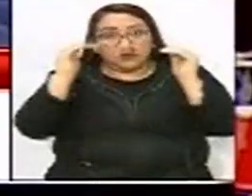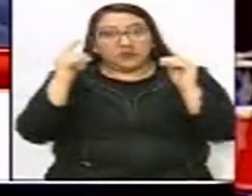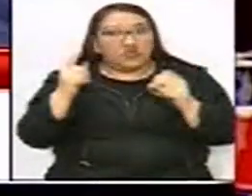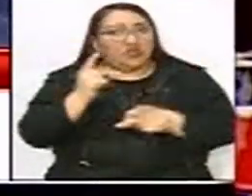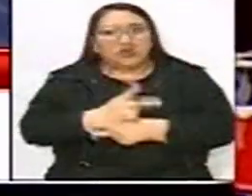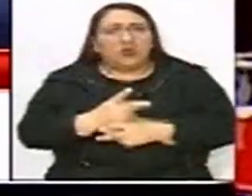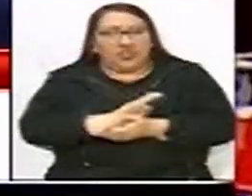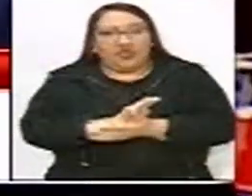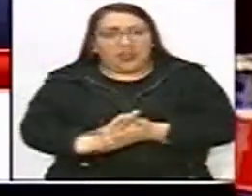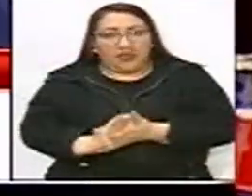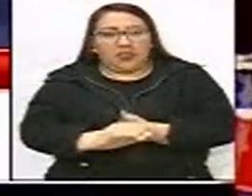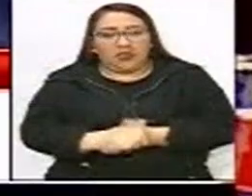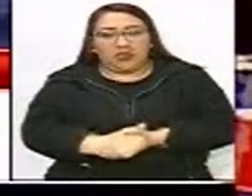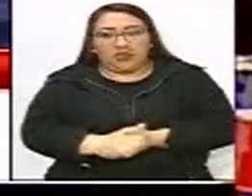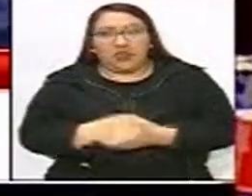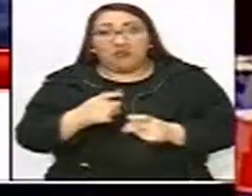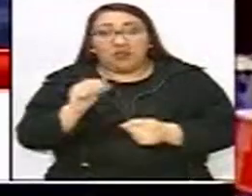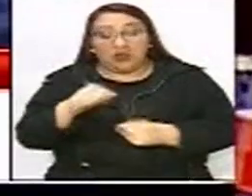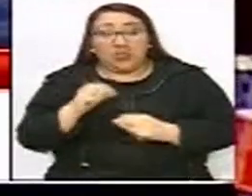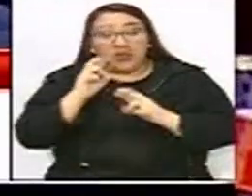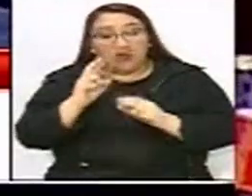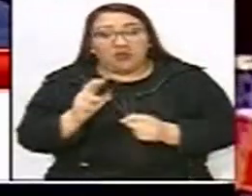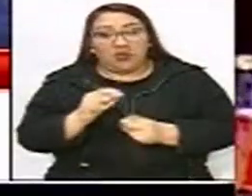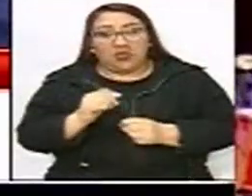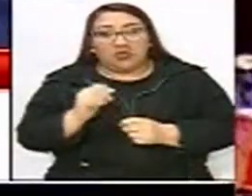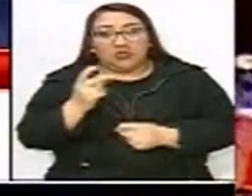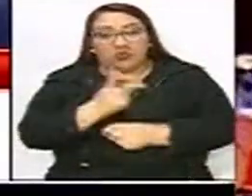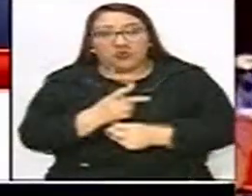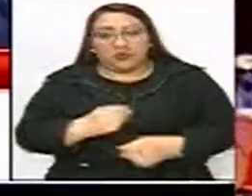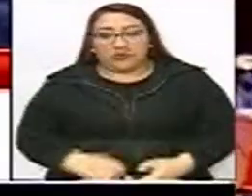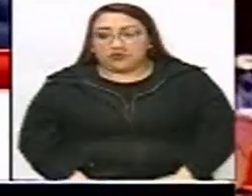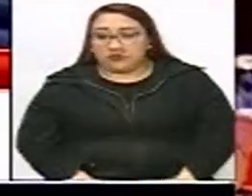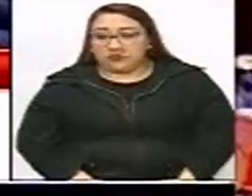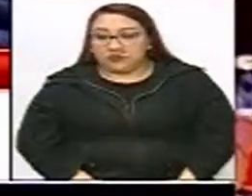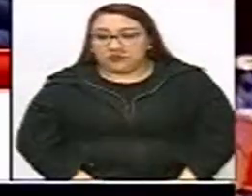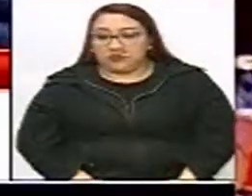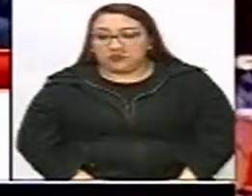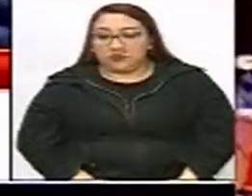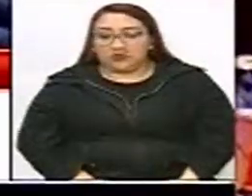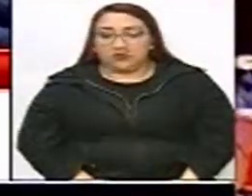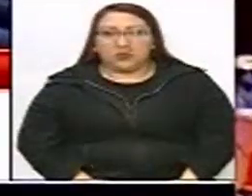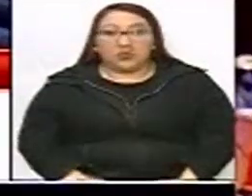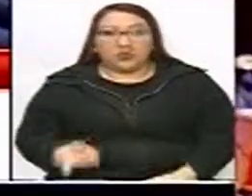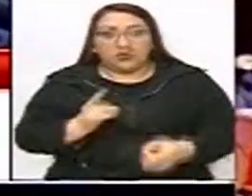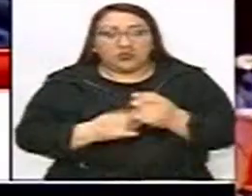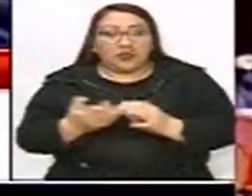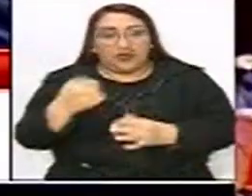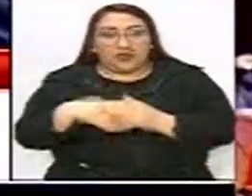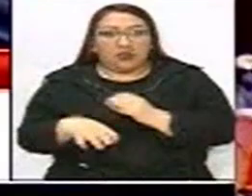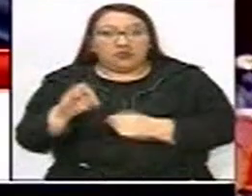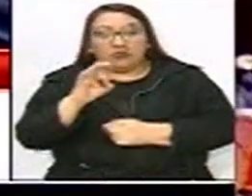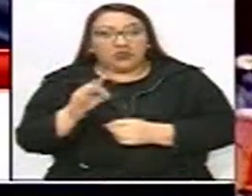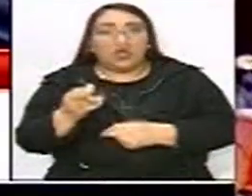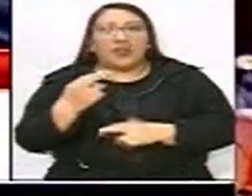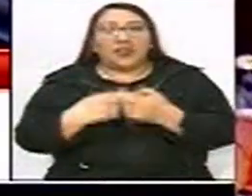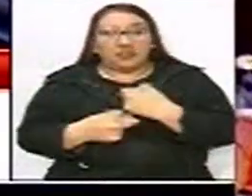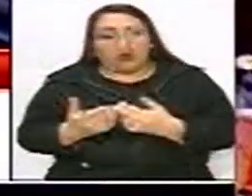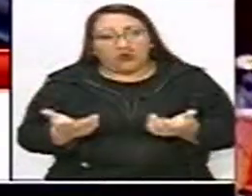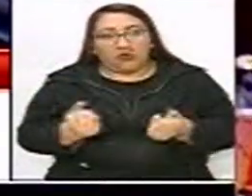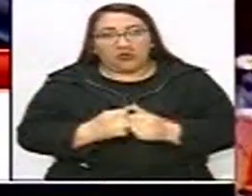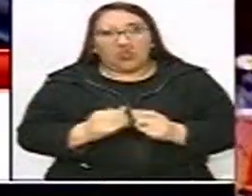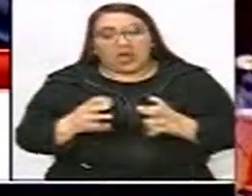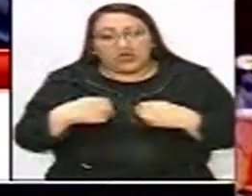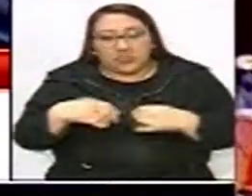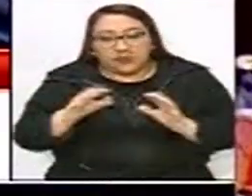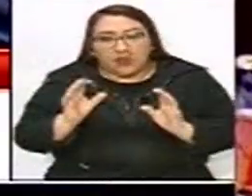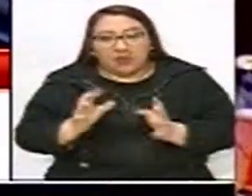la seguridad jurídica, pero sí respetamos y cuidamos del consumidor y obviamente dentro de una tasa de retorno